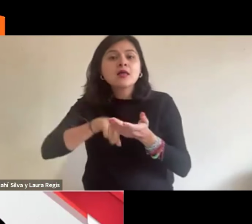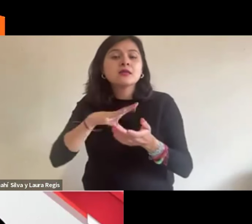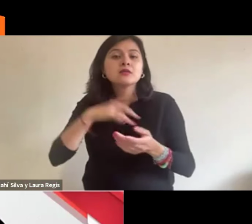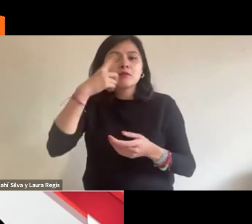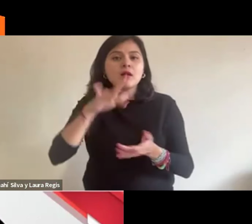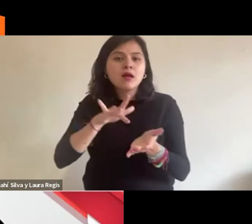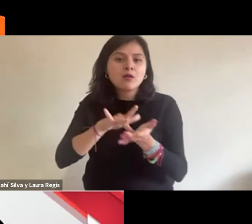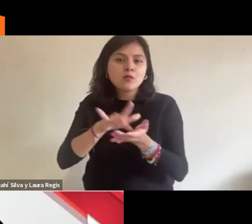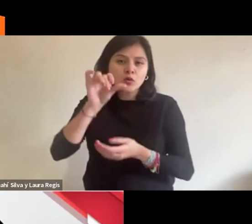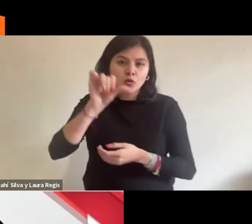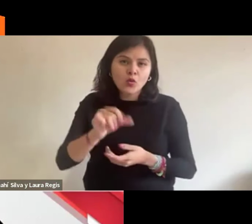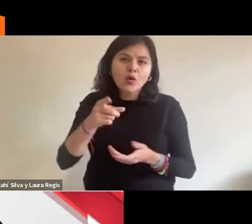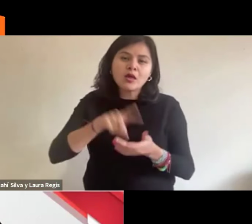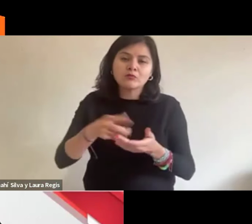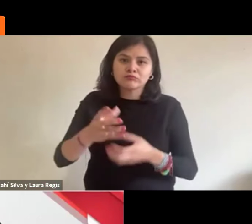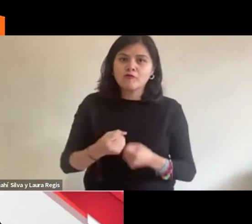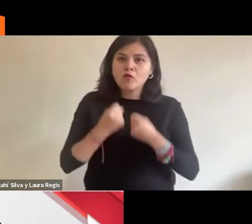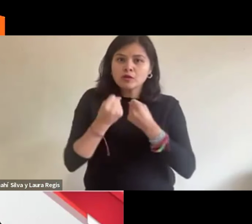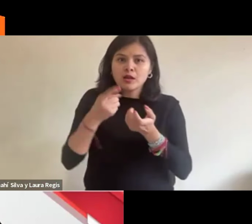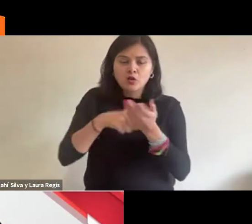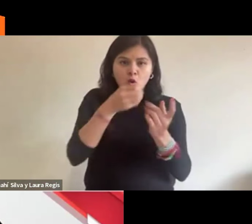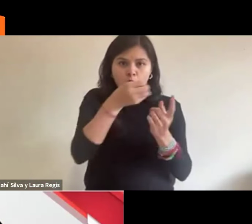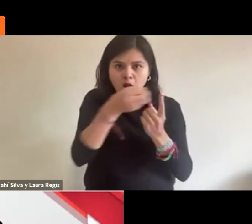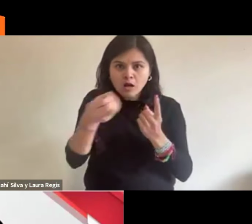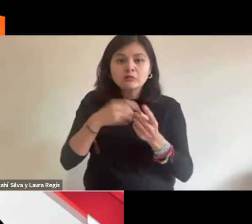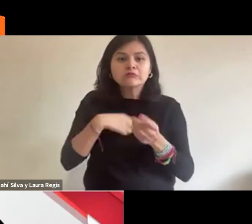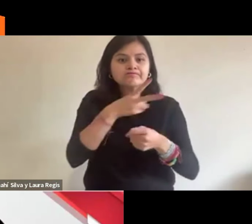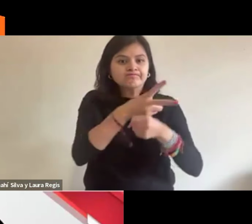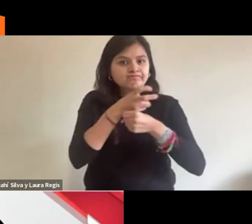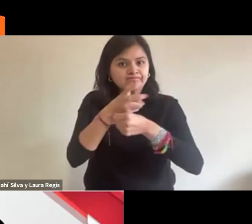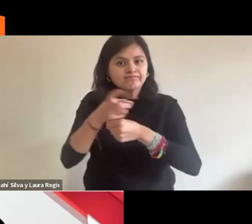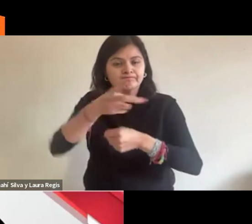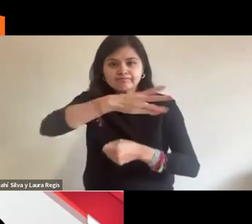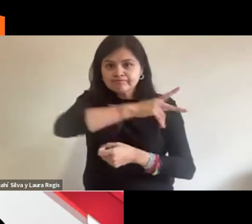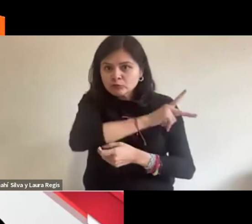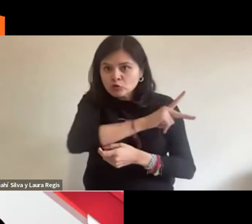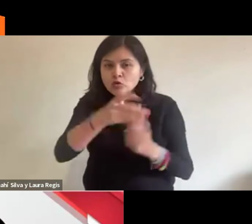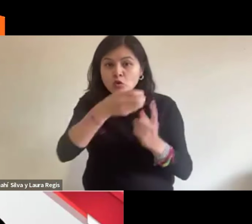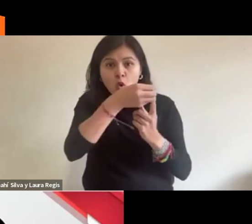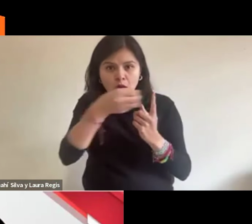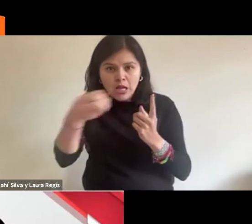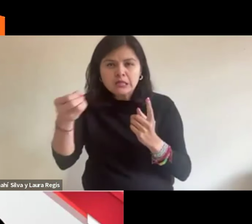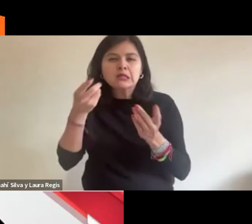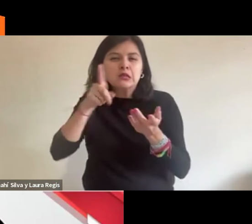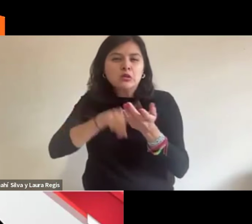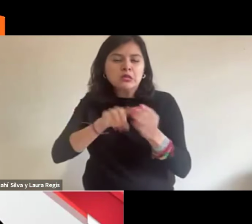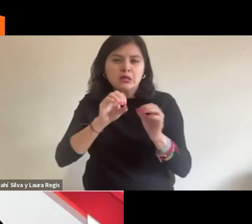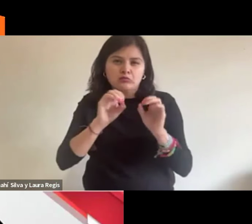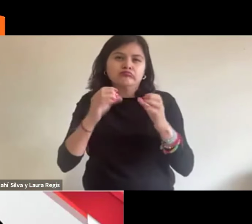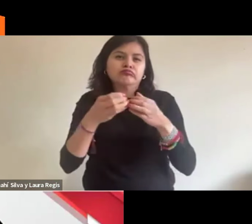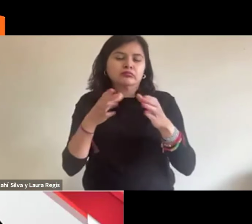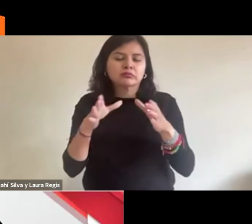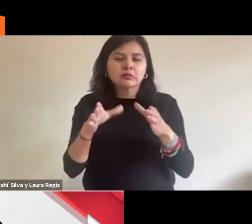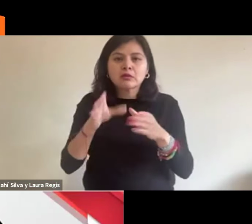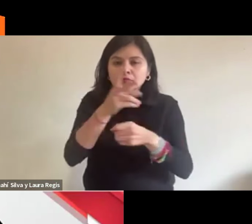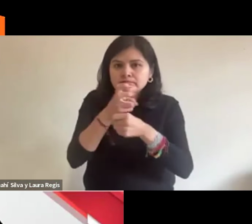pues apoyarnos a fortalecer a las organizaciones y también quiero invitarlos a las organizaciones a que sigan capacitándose en estos temas y